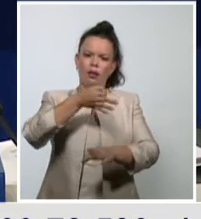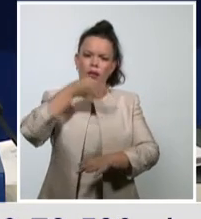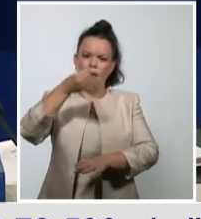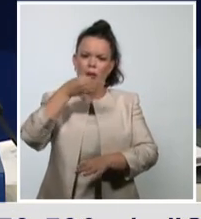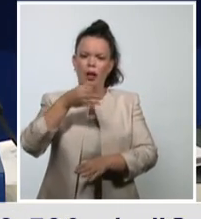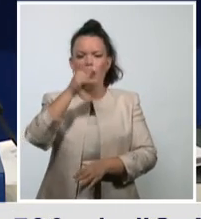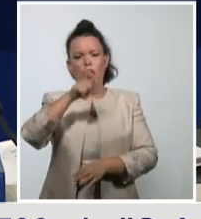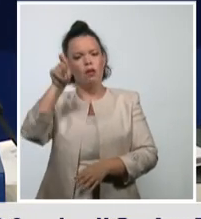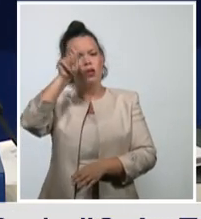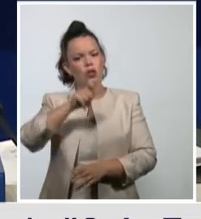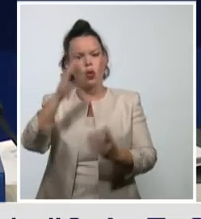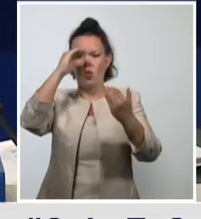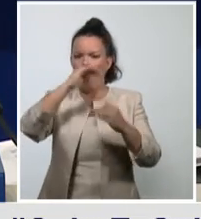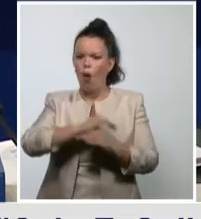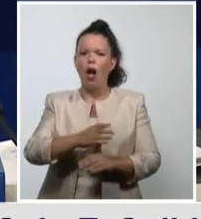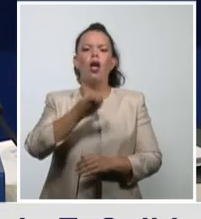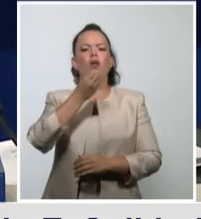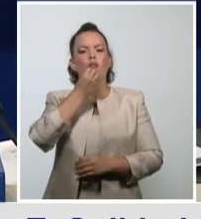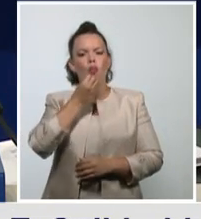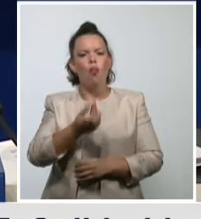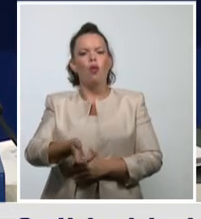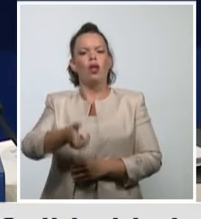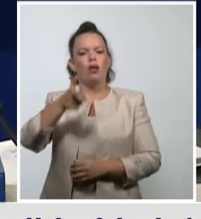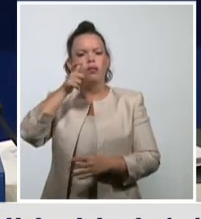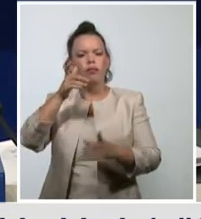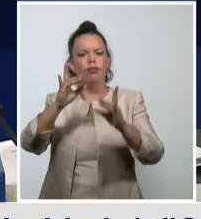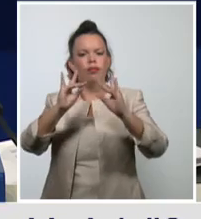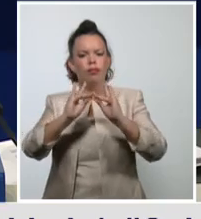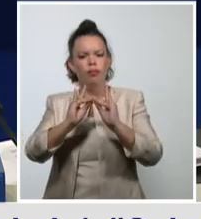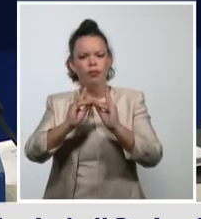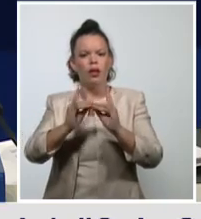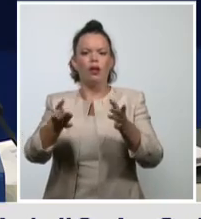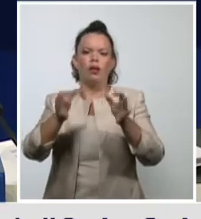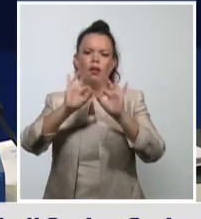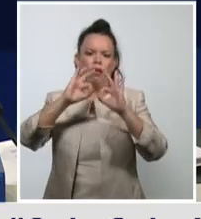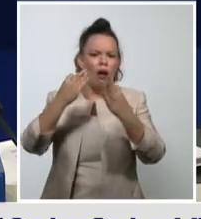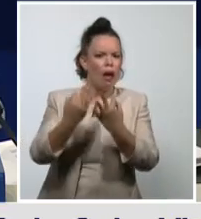formas, ya ayer me decían algunos, oye, creo que es